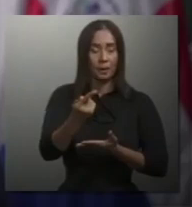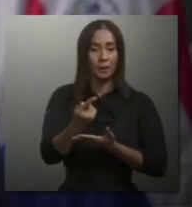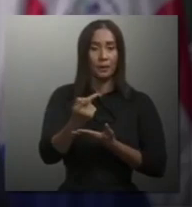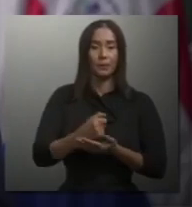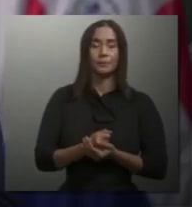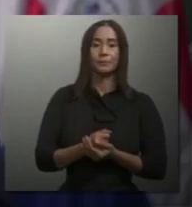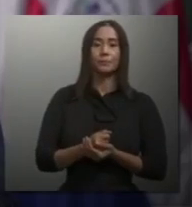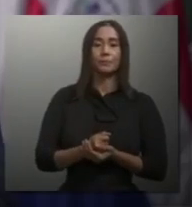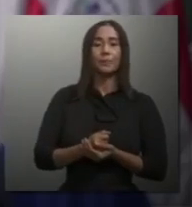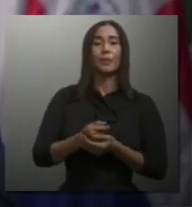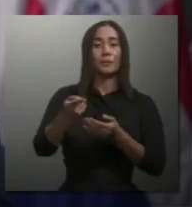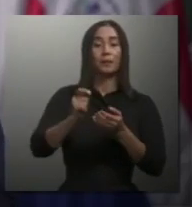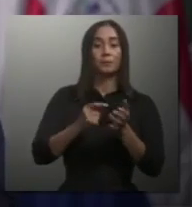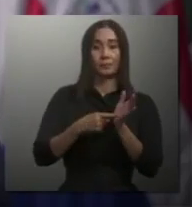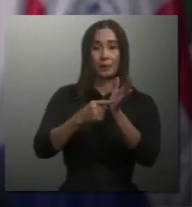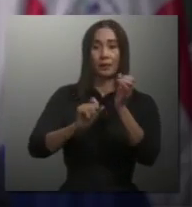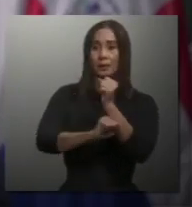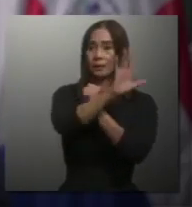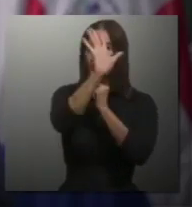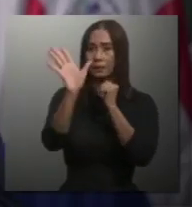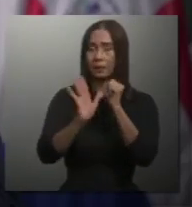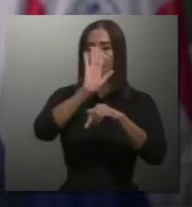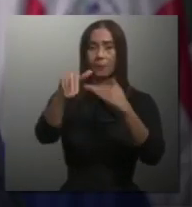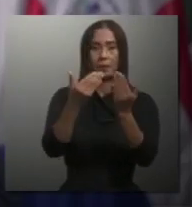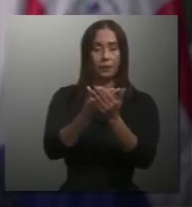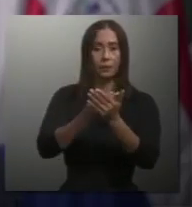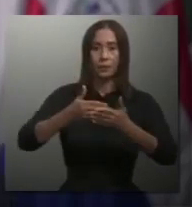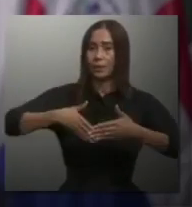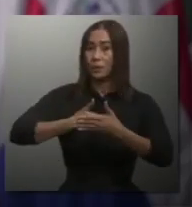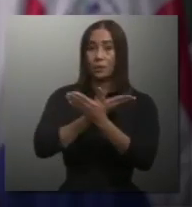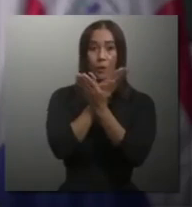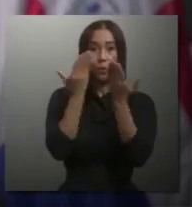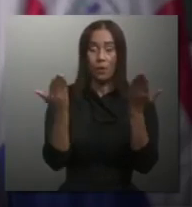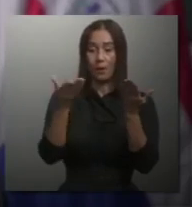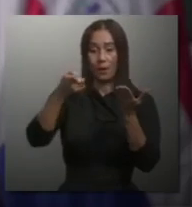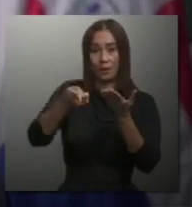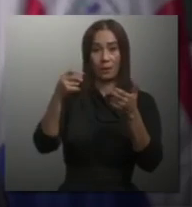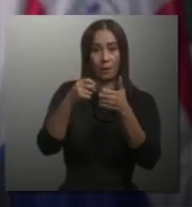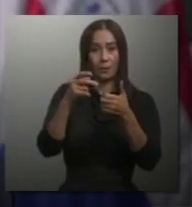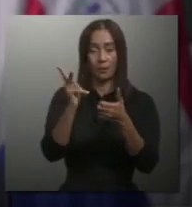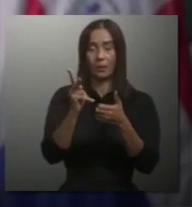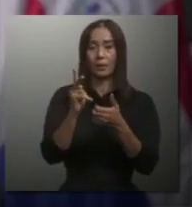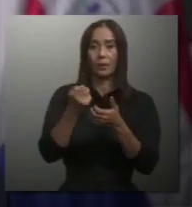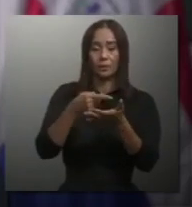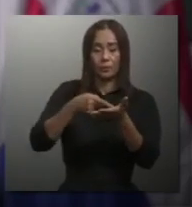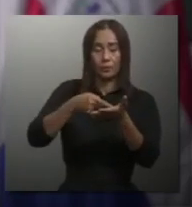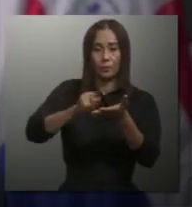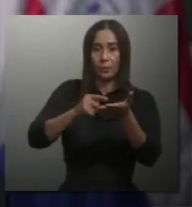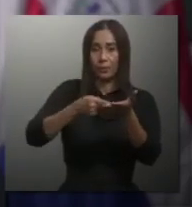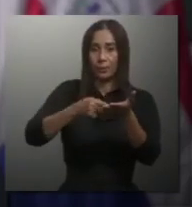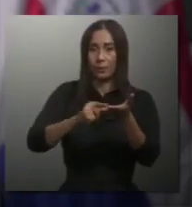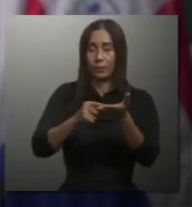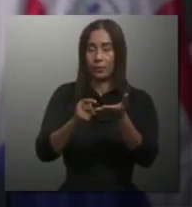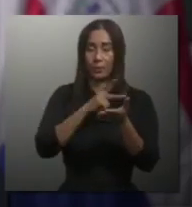Abinader a sostener una reunión con el Consejo Superior de la El Policía. presidente Abinader también expresó consternación por la cantidad